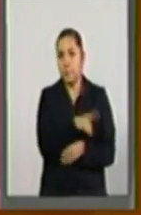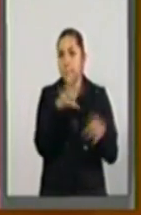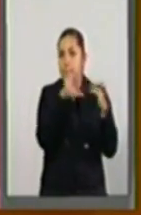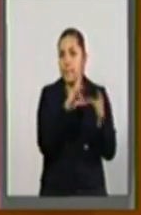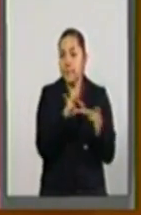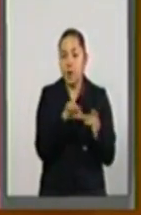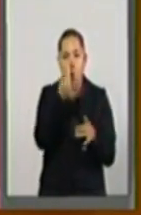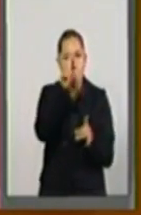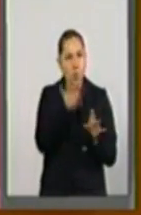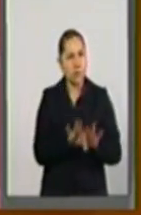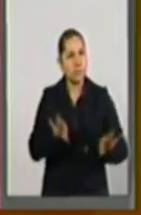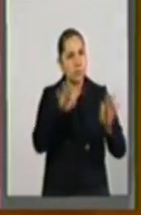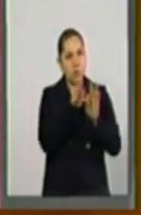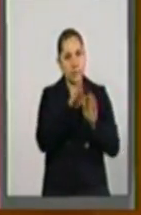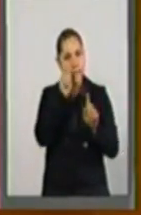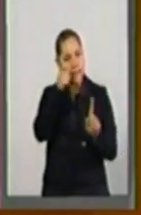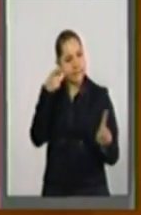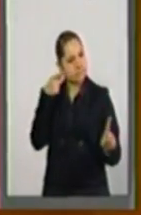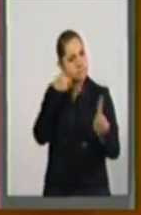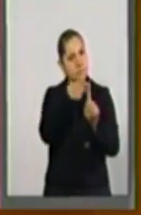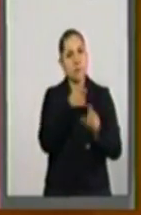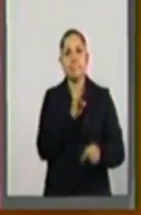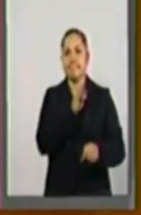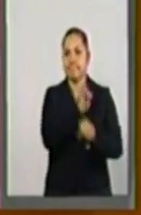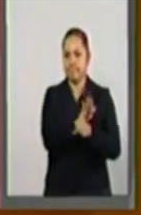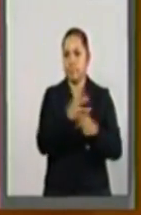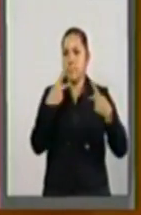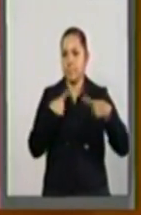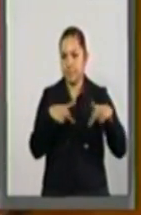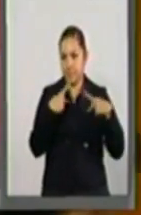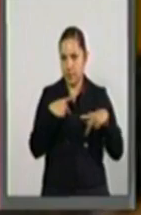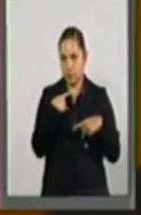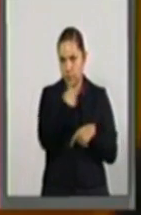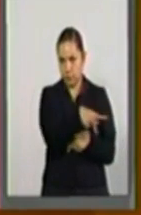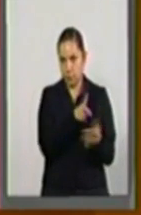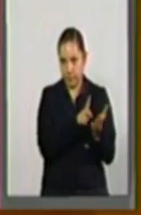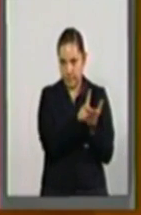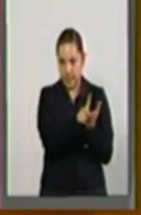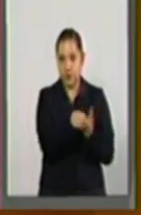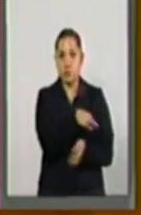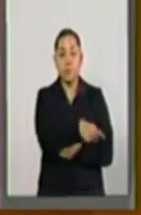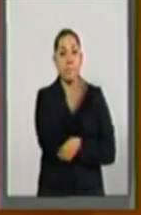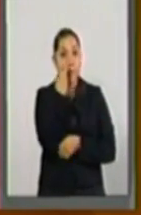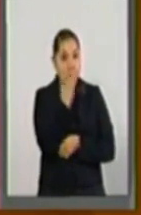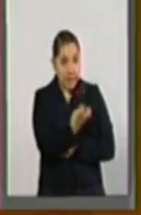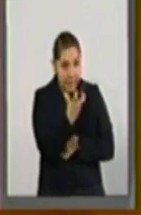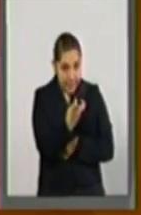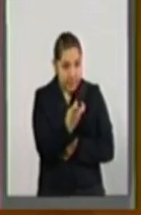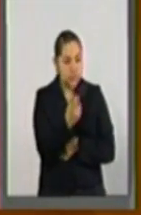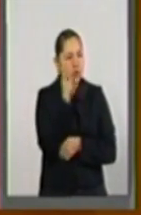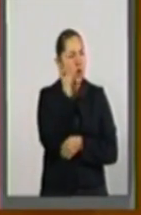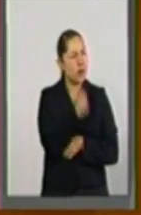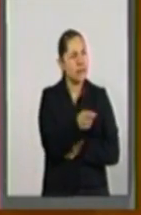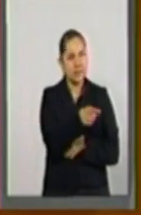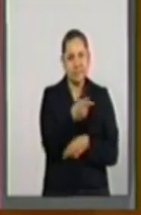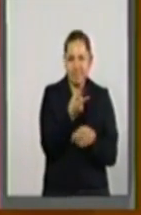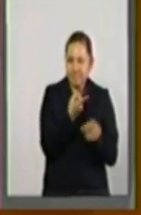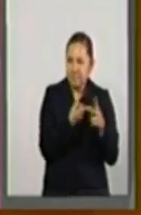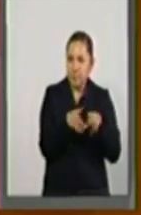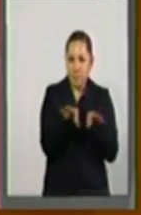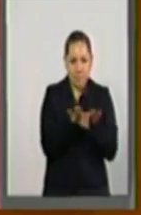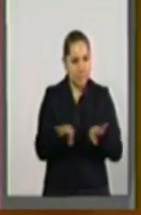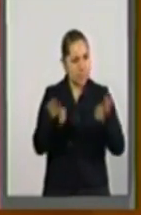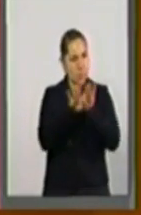humanitaria. Esos términos fueron el corazón de la propuesta de reforma para